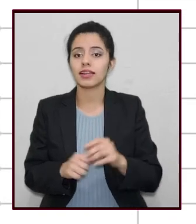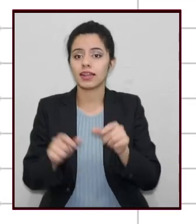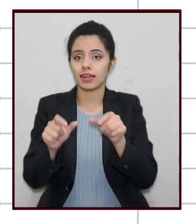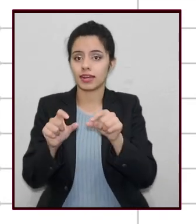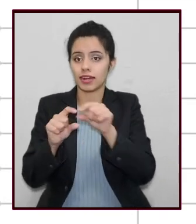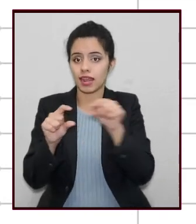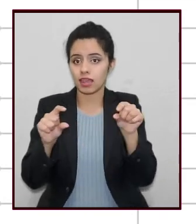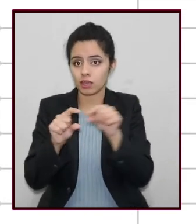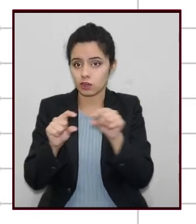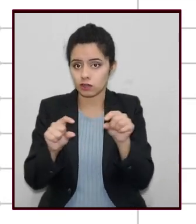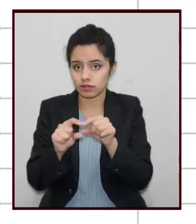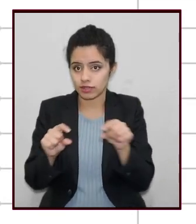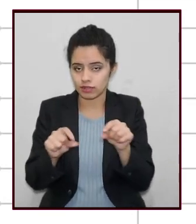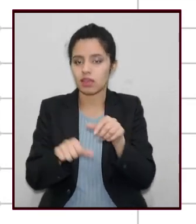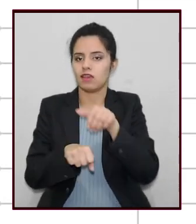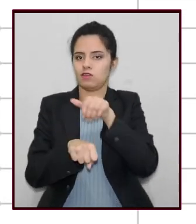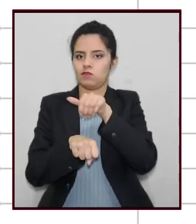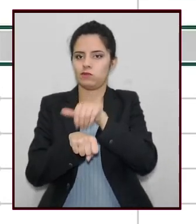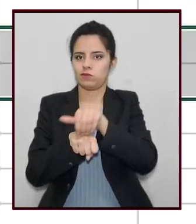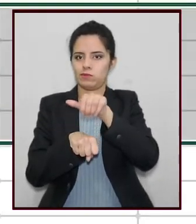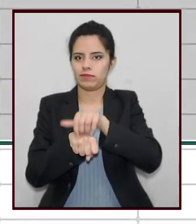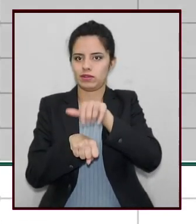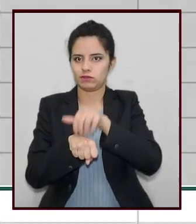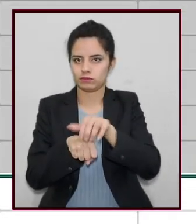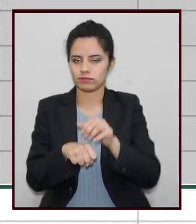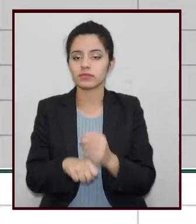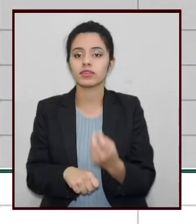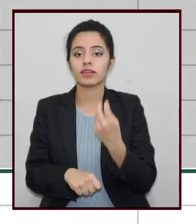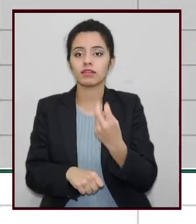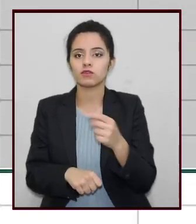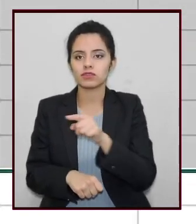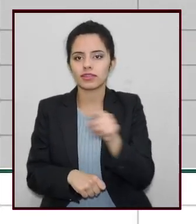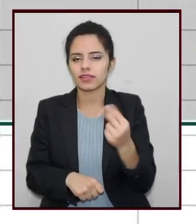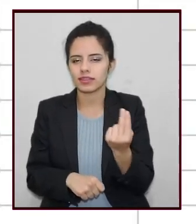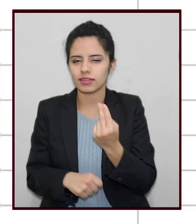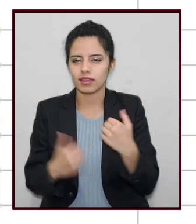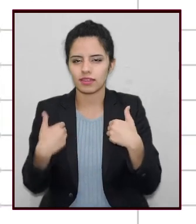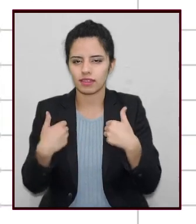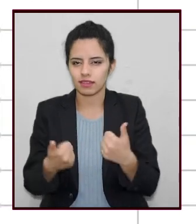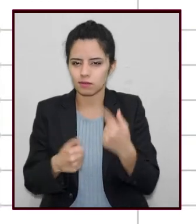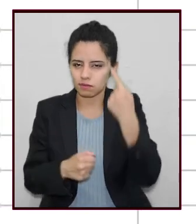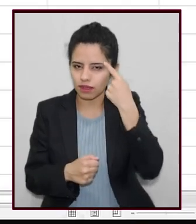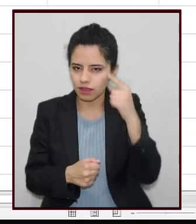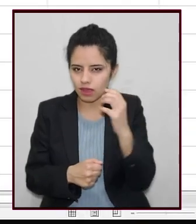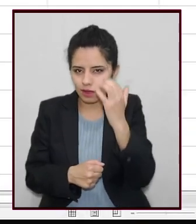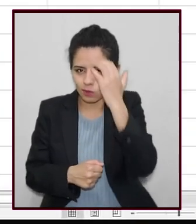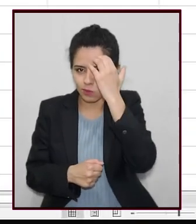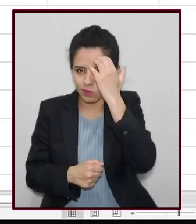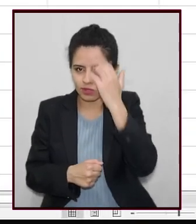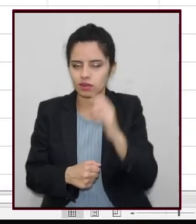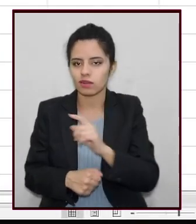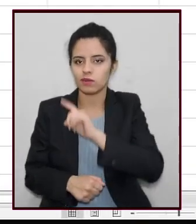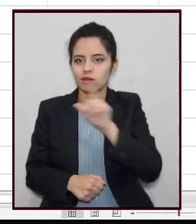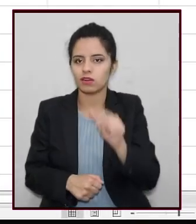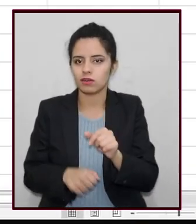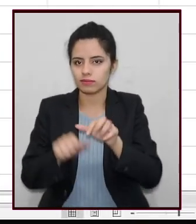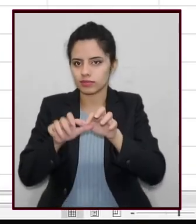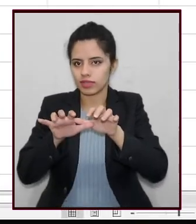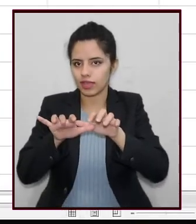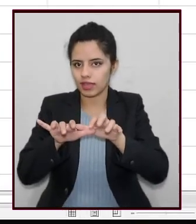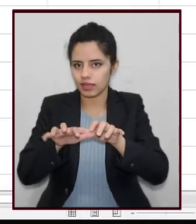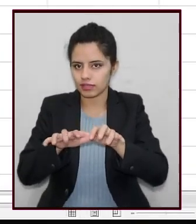renglones están identificados por números. Esto es lo primero que tenemos que entender para conocer las hojas de cálculo. Después podemos empezar a